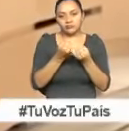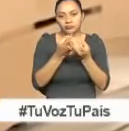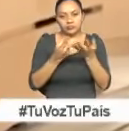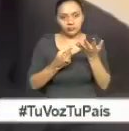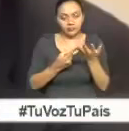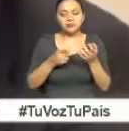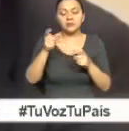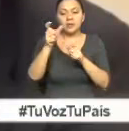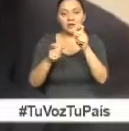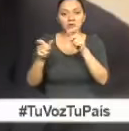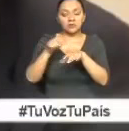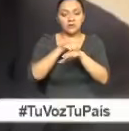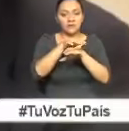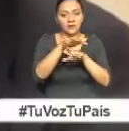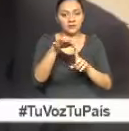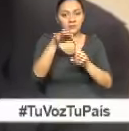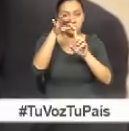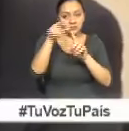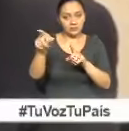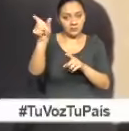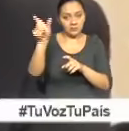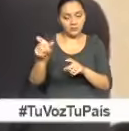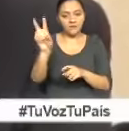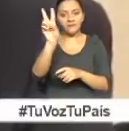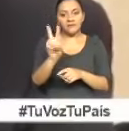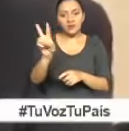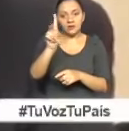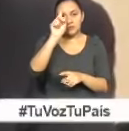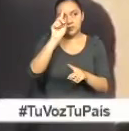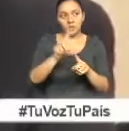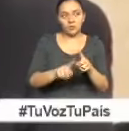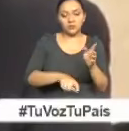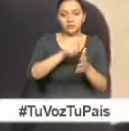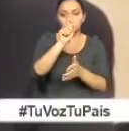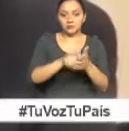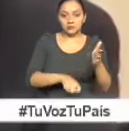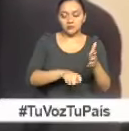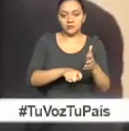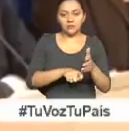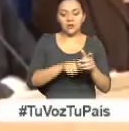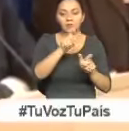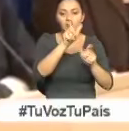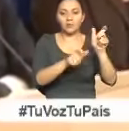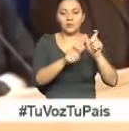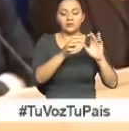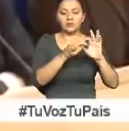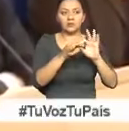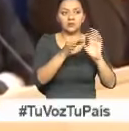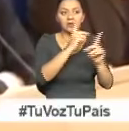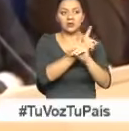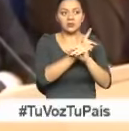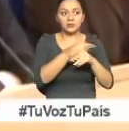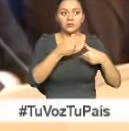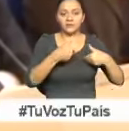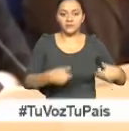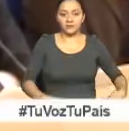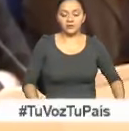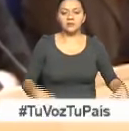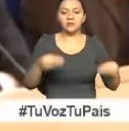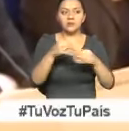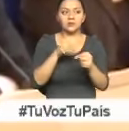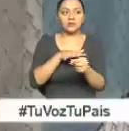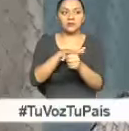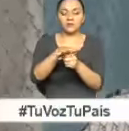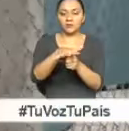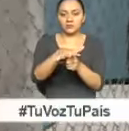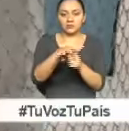el enviado especial firme el viernes un memorándum de entendimiento entre la Unión de Personas con Discapacidades Físicas y el Eje de Influencia